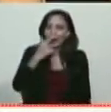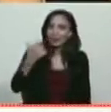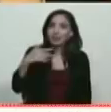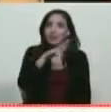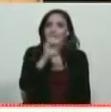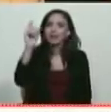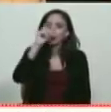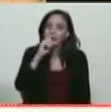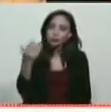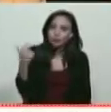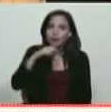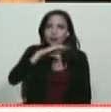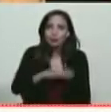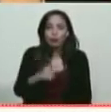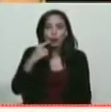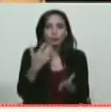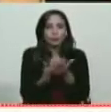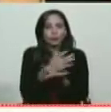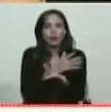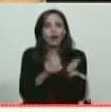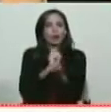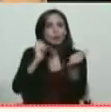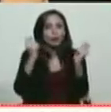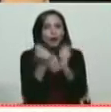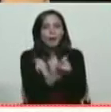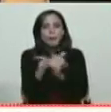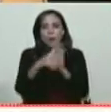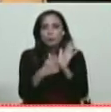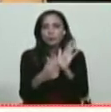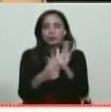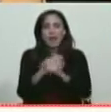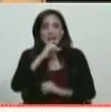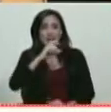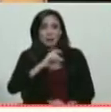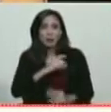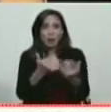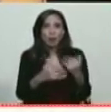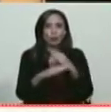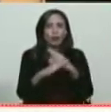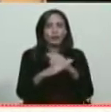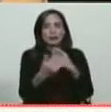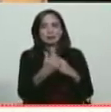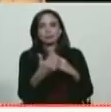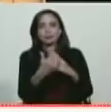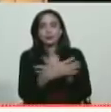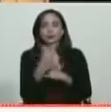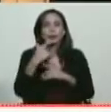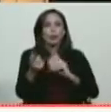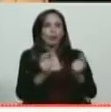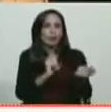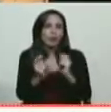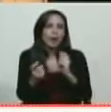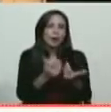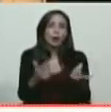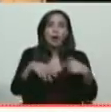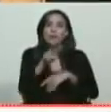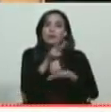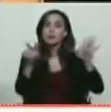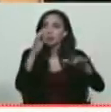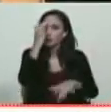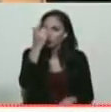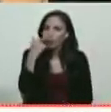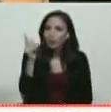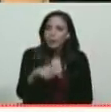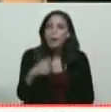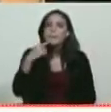supuesto, también una contextualización con lo que tiene que ver con el enemigo que hoy enfrentamos. Hemos conversado acá no solamente el 27 de febrero, sino